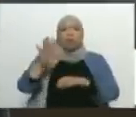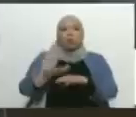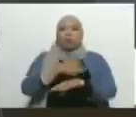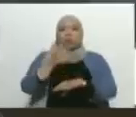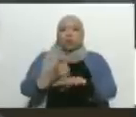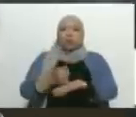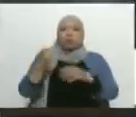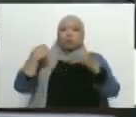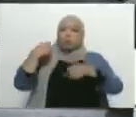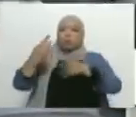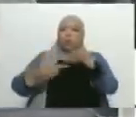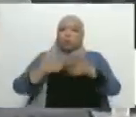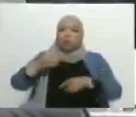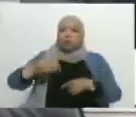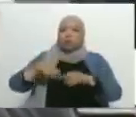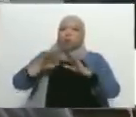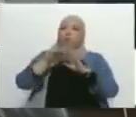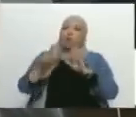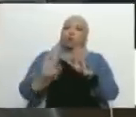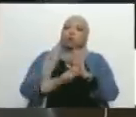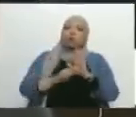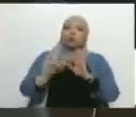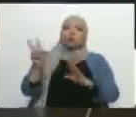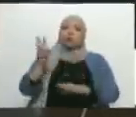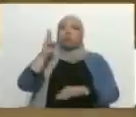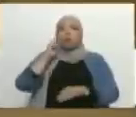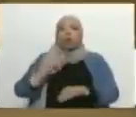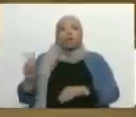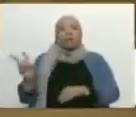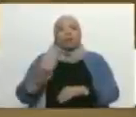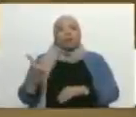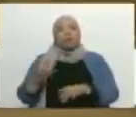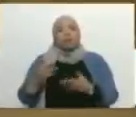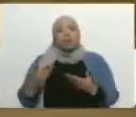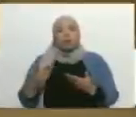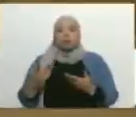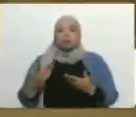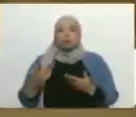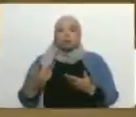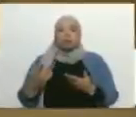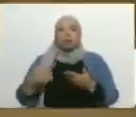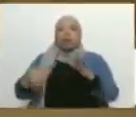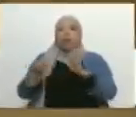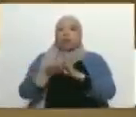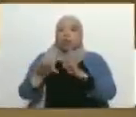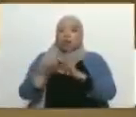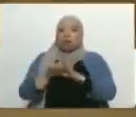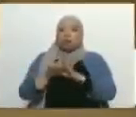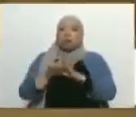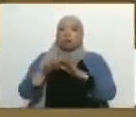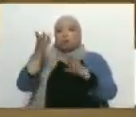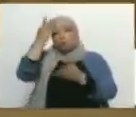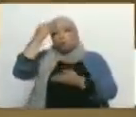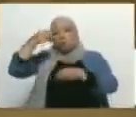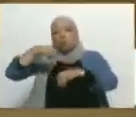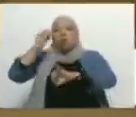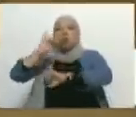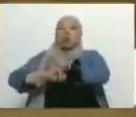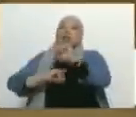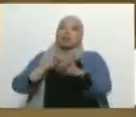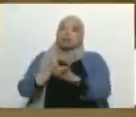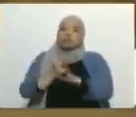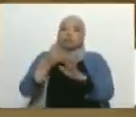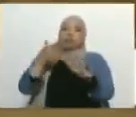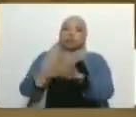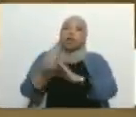principios establecidos en la Constitución de la República Bolivariana de Venezuela y demás leyes, convenios internacionales